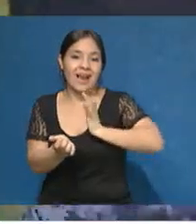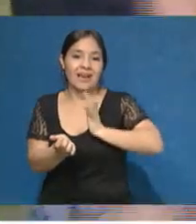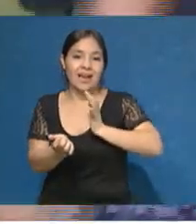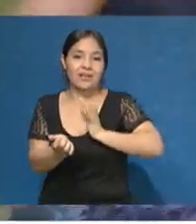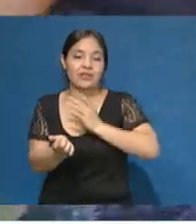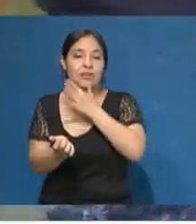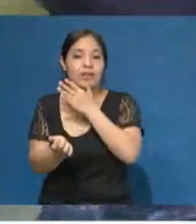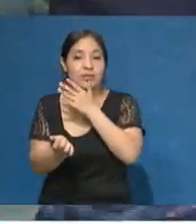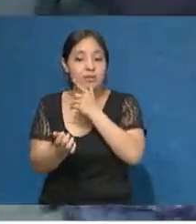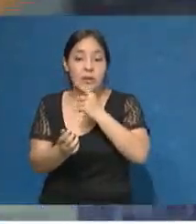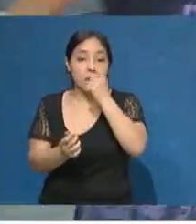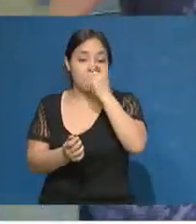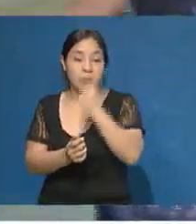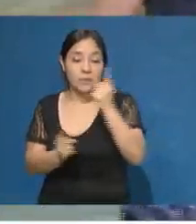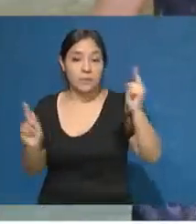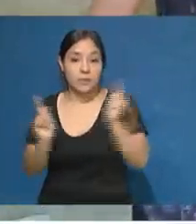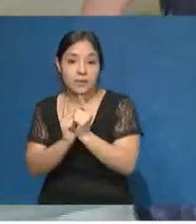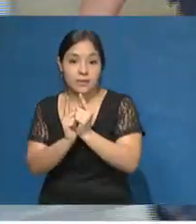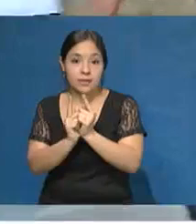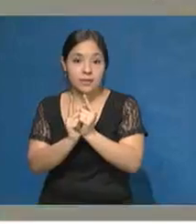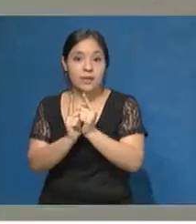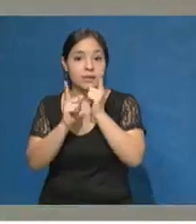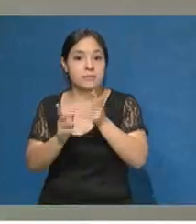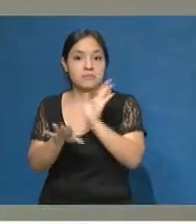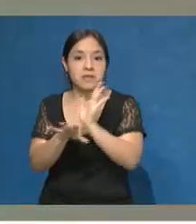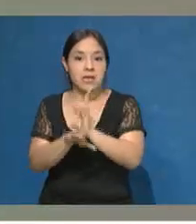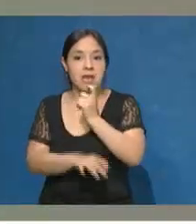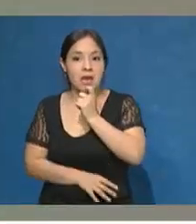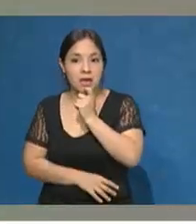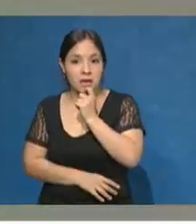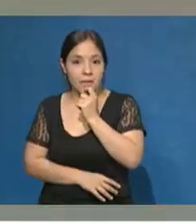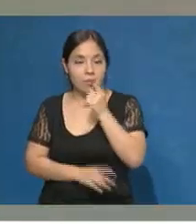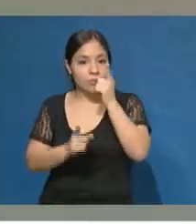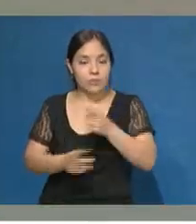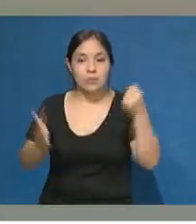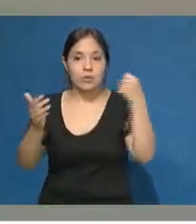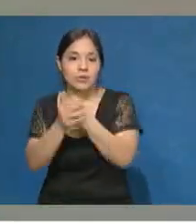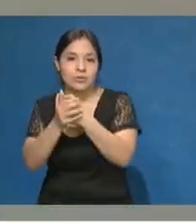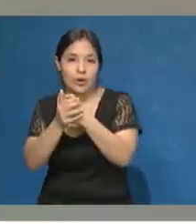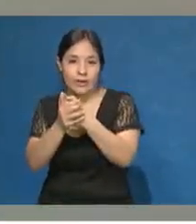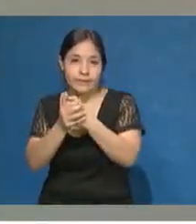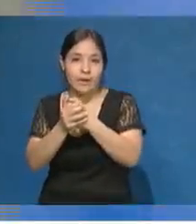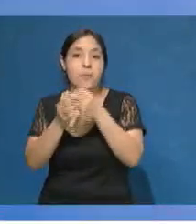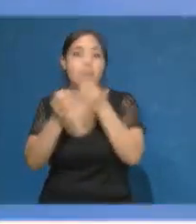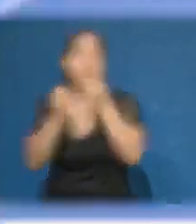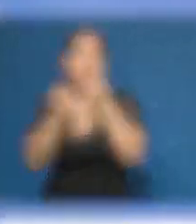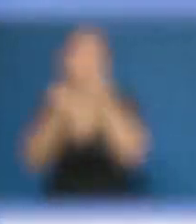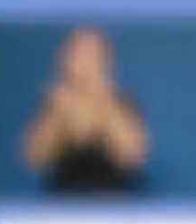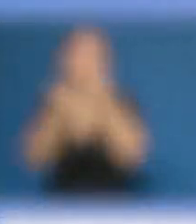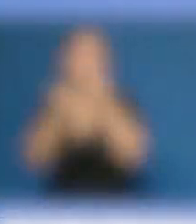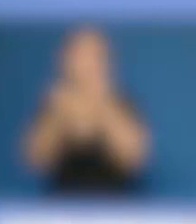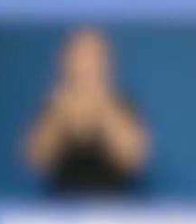sido veloz sino también es ejemplar hablando de siniestros viales 14 años por homicidio simple